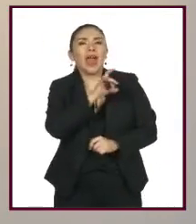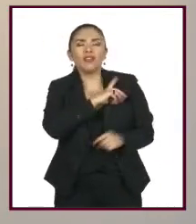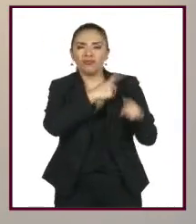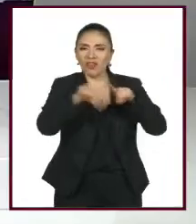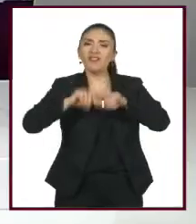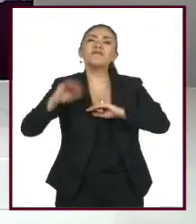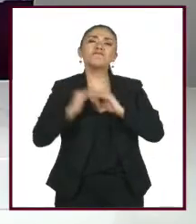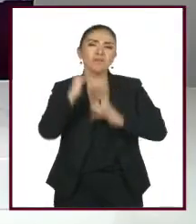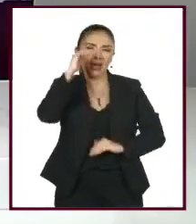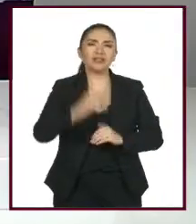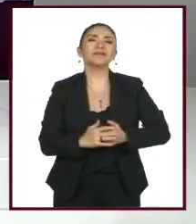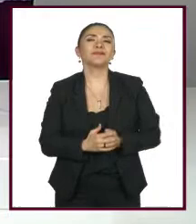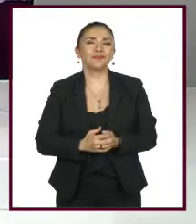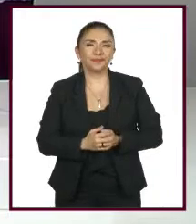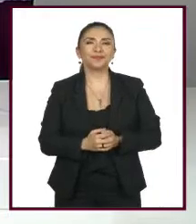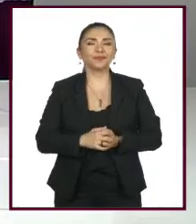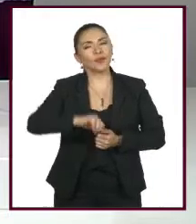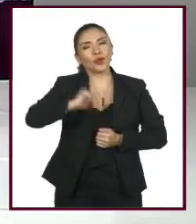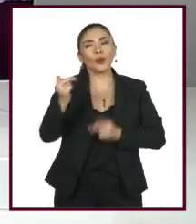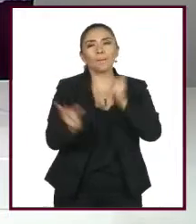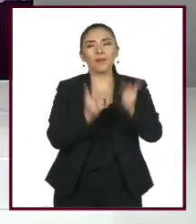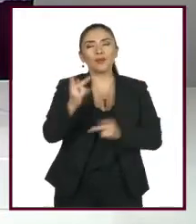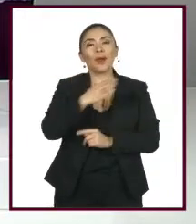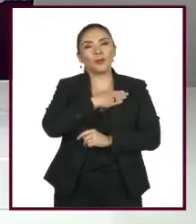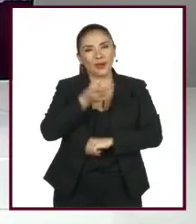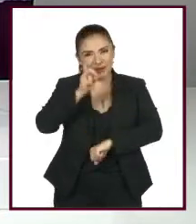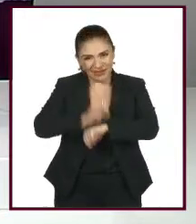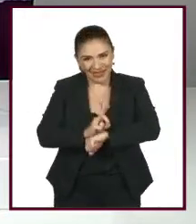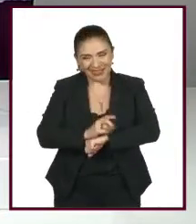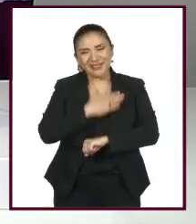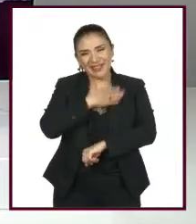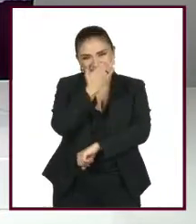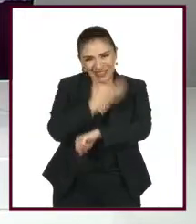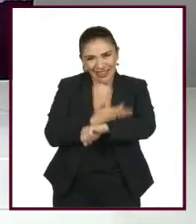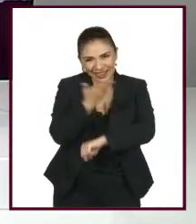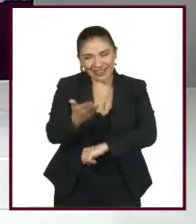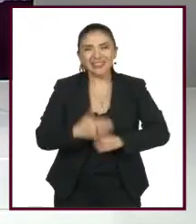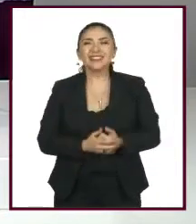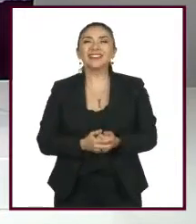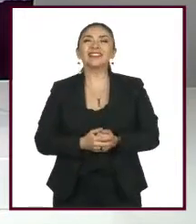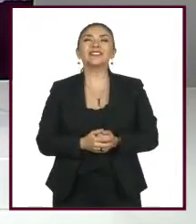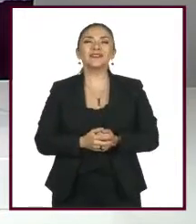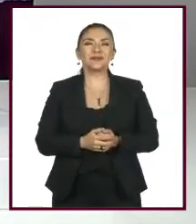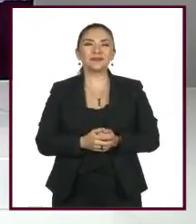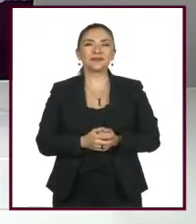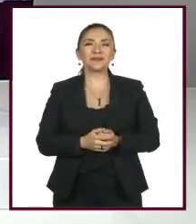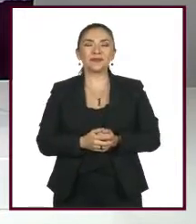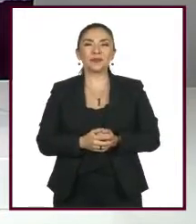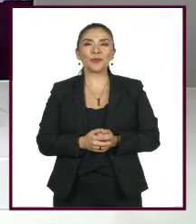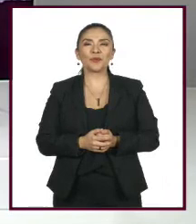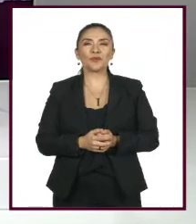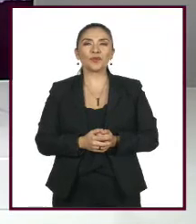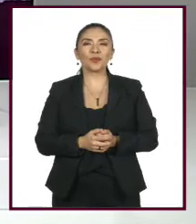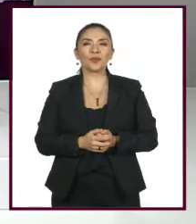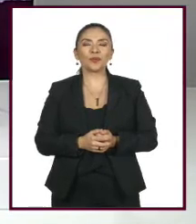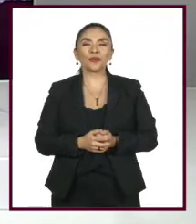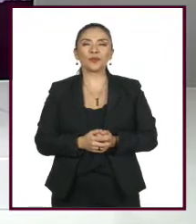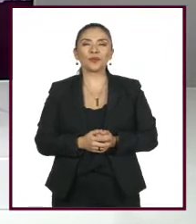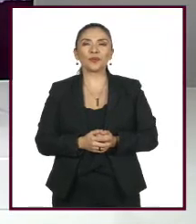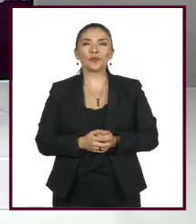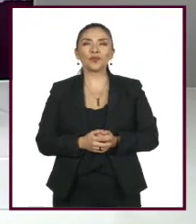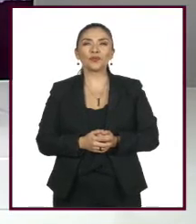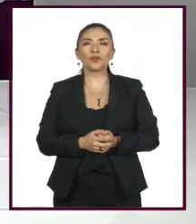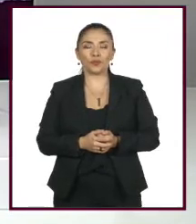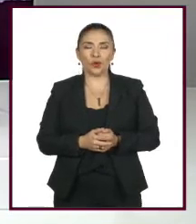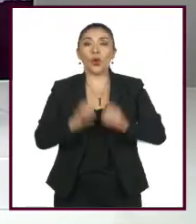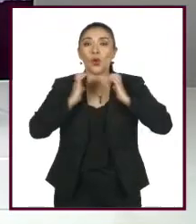mayores. César David Neri, buen día, bueno, buenas tardes, buen día a la hora que nos sintonicen. ¿Cuántos días permanece